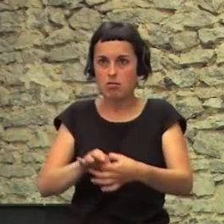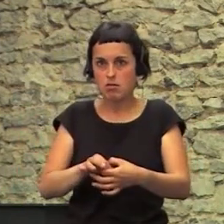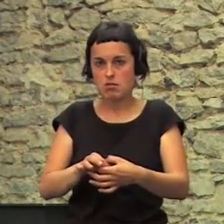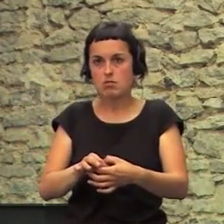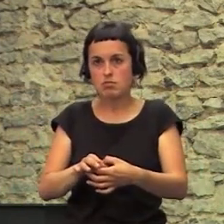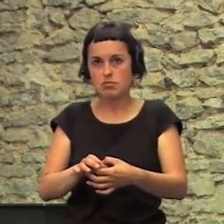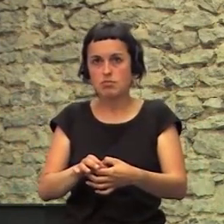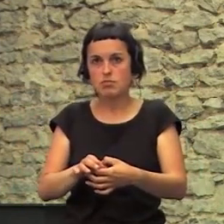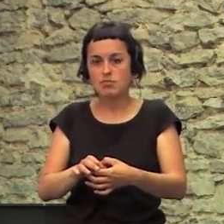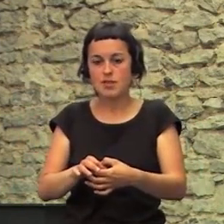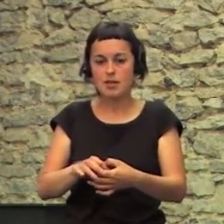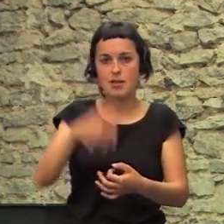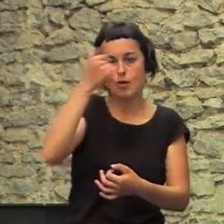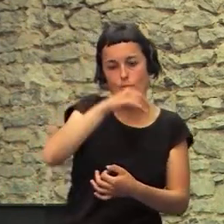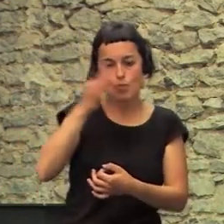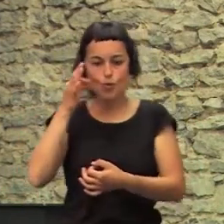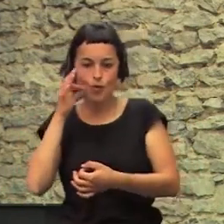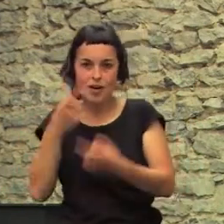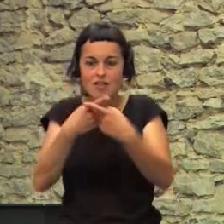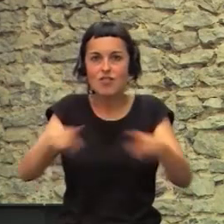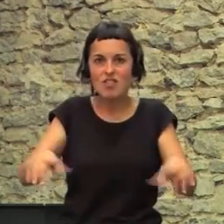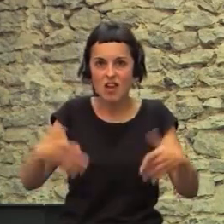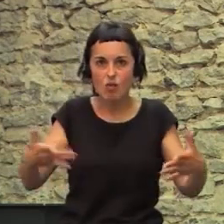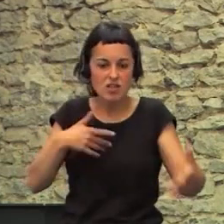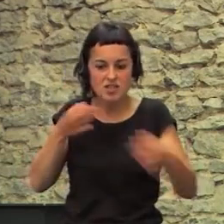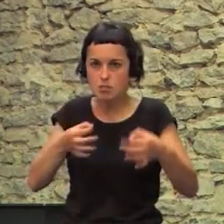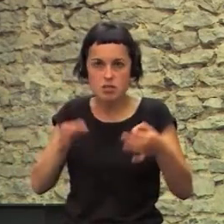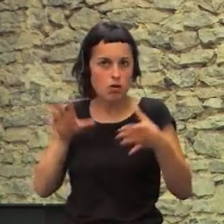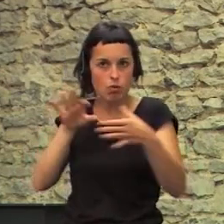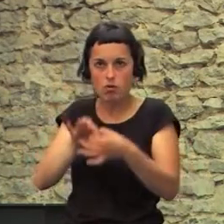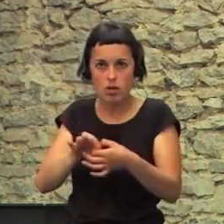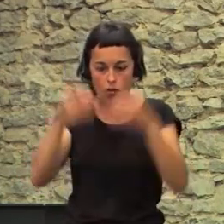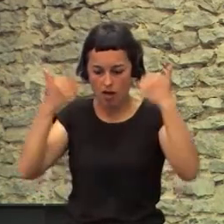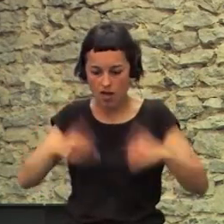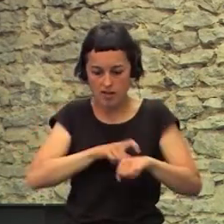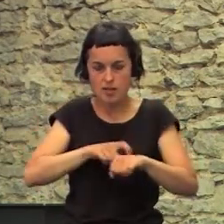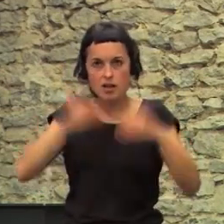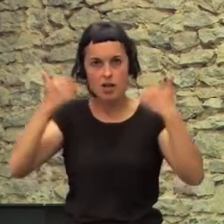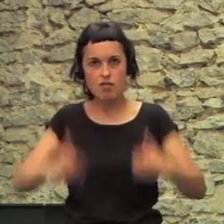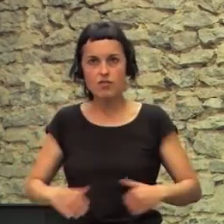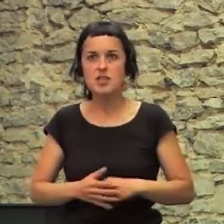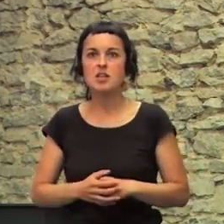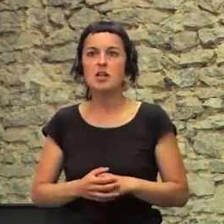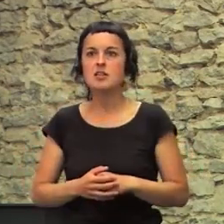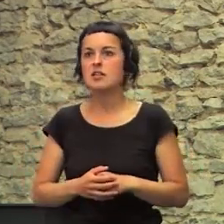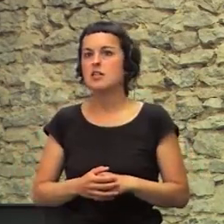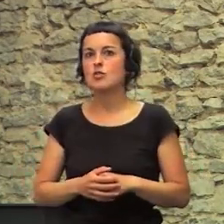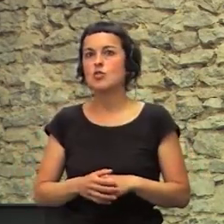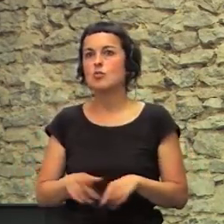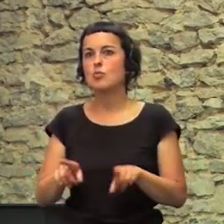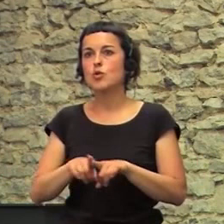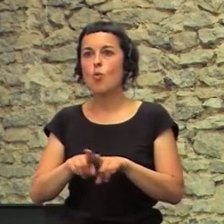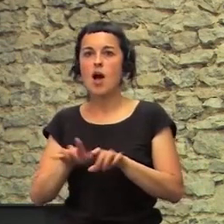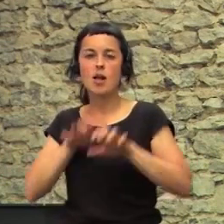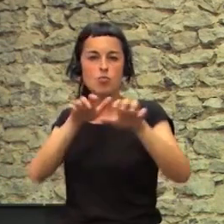dimorfismo sexual y todas estas cosas, ¿no? En estos documentales que se antropomorfiza a los animales, pues te ves a las leonas, un